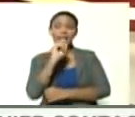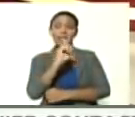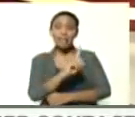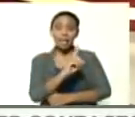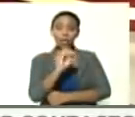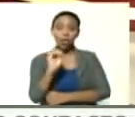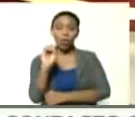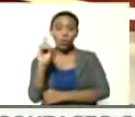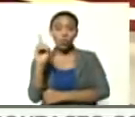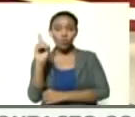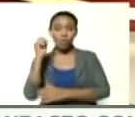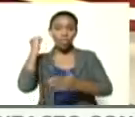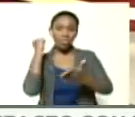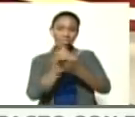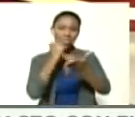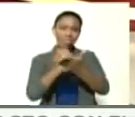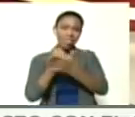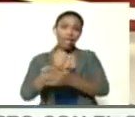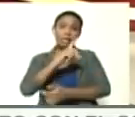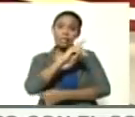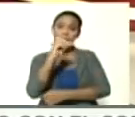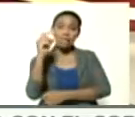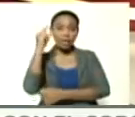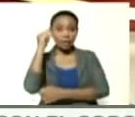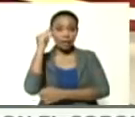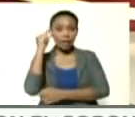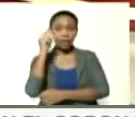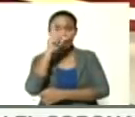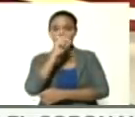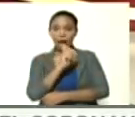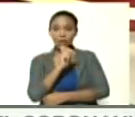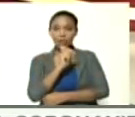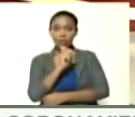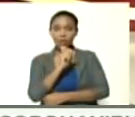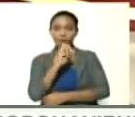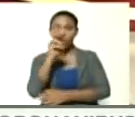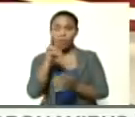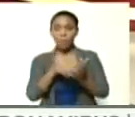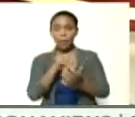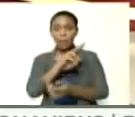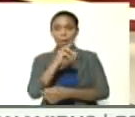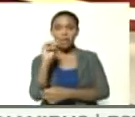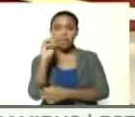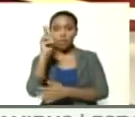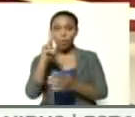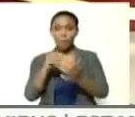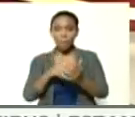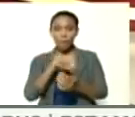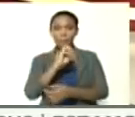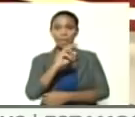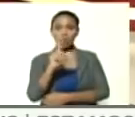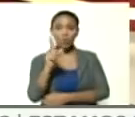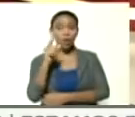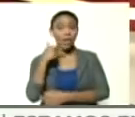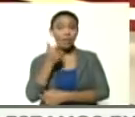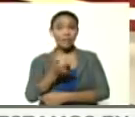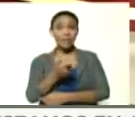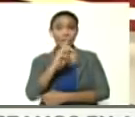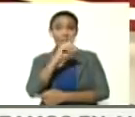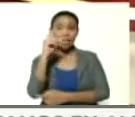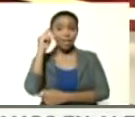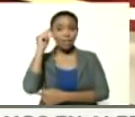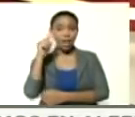101 masacres en menos de 100 días del año entre 2020 y 2021. Es decir, en menos de 100 días